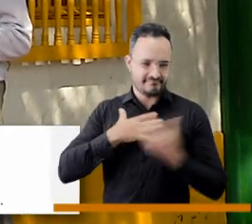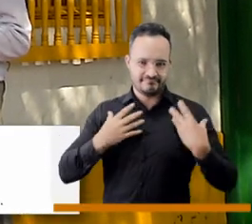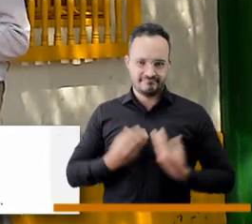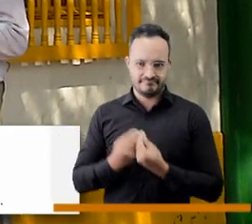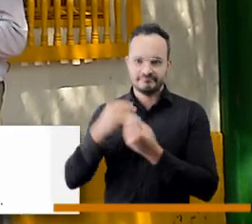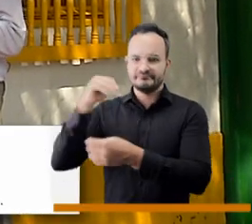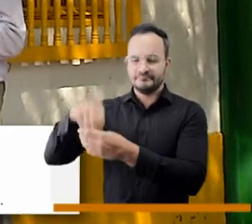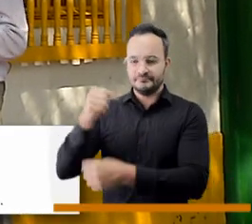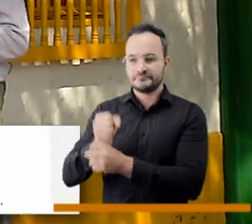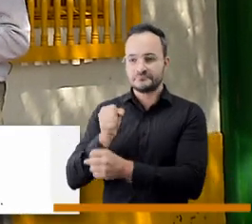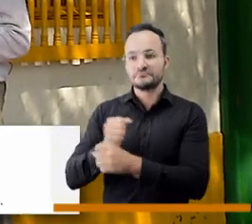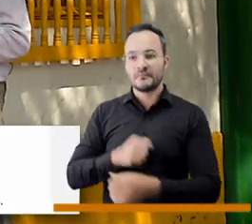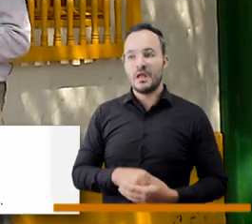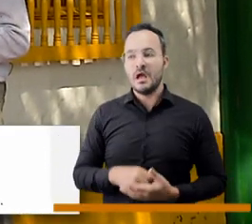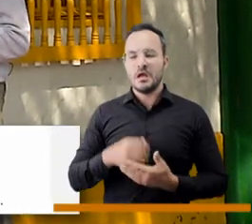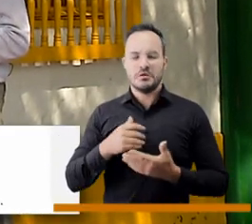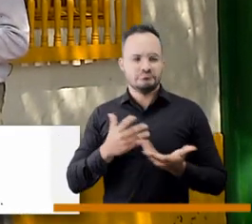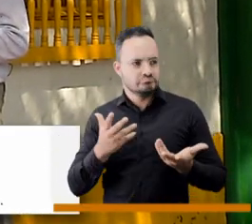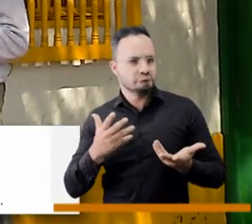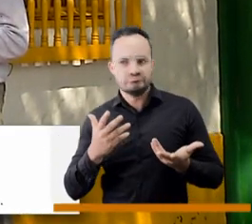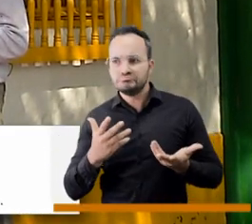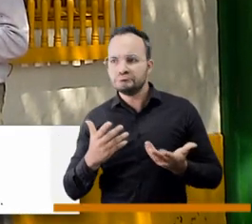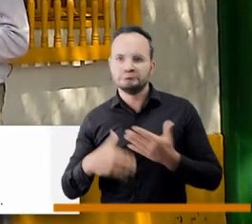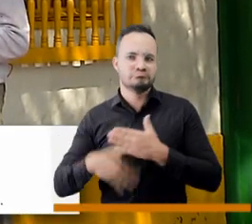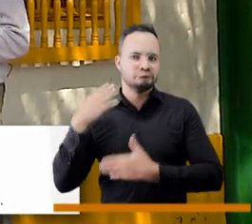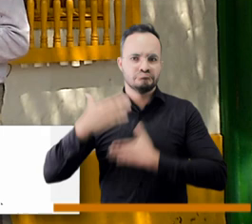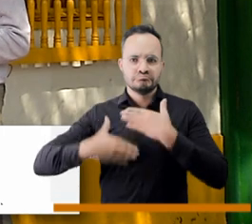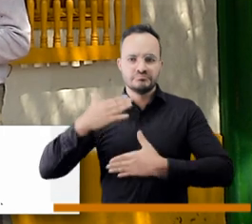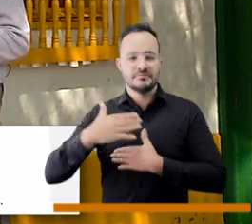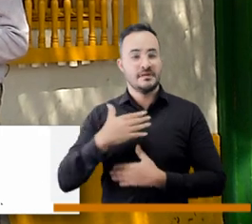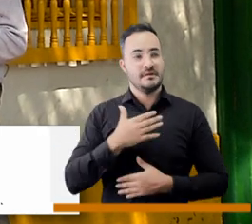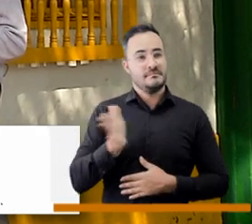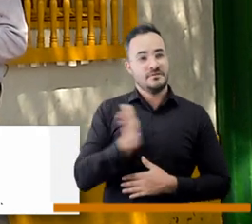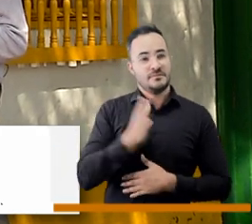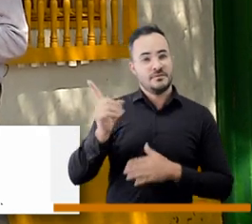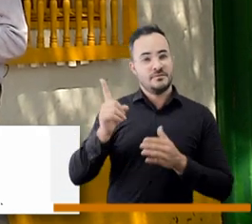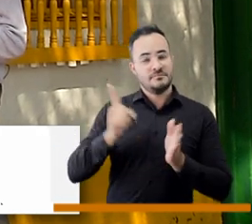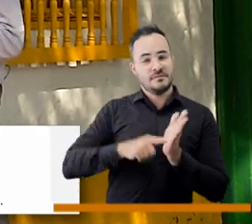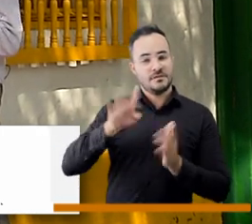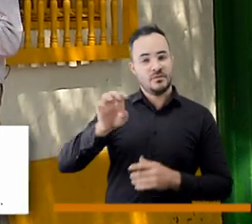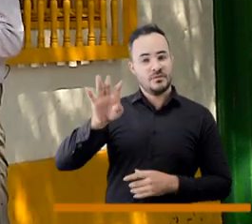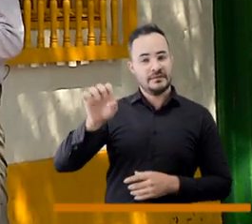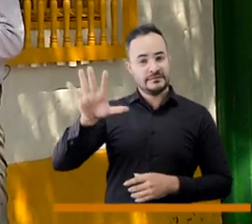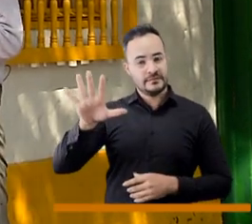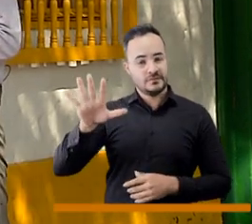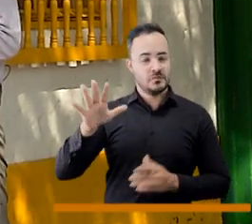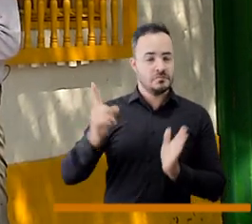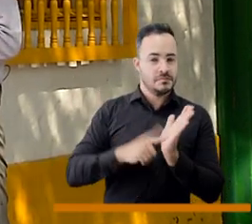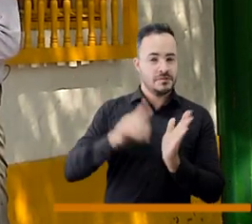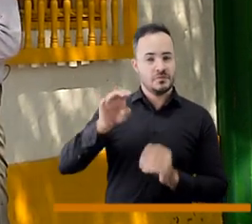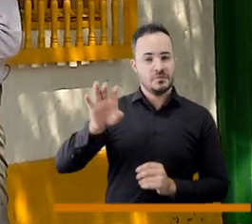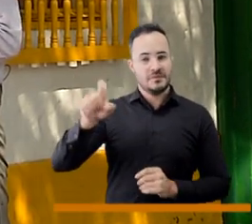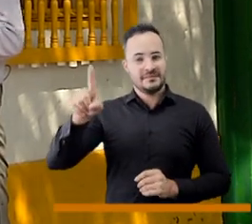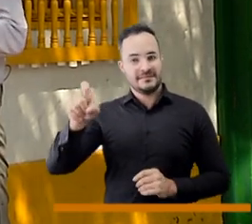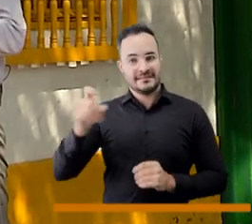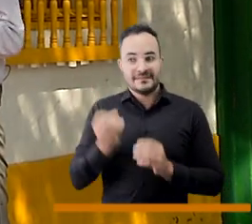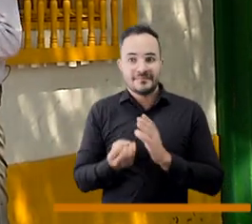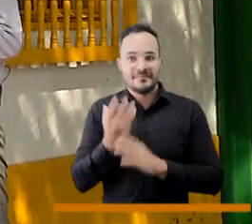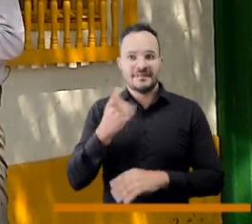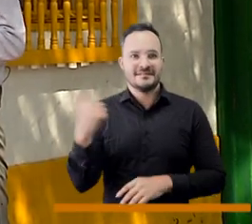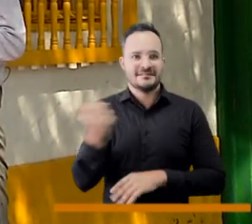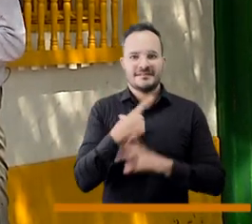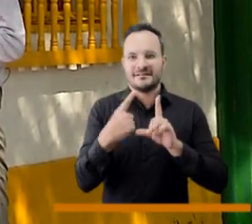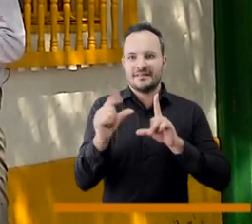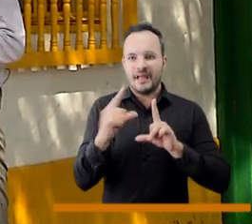se inició cuando llegó la era digital, o sea, en el 95-96, empezamos trayendo exposiciones y